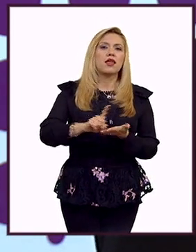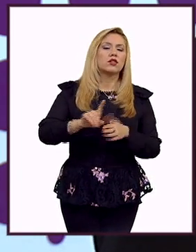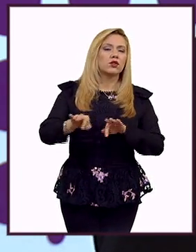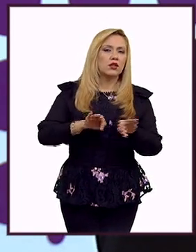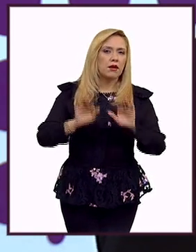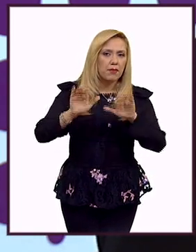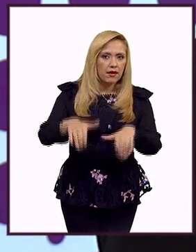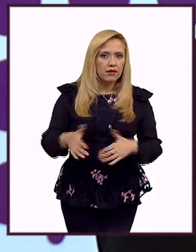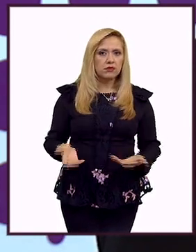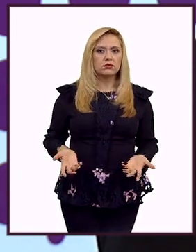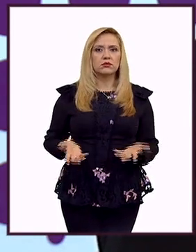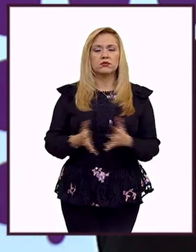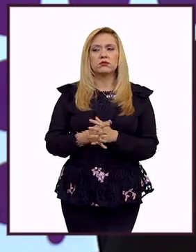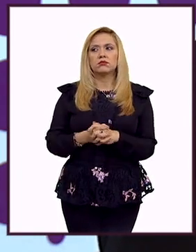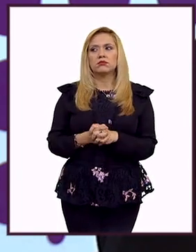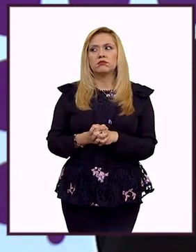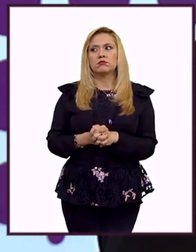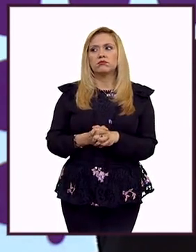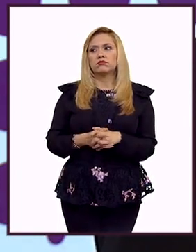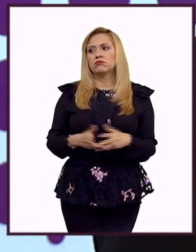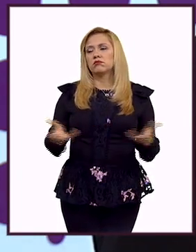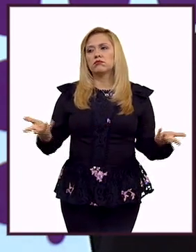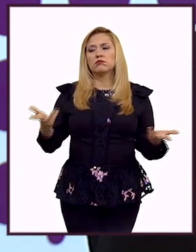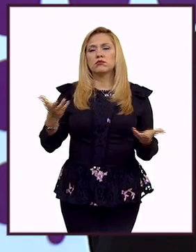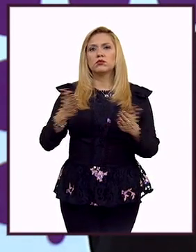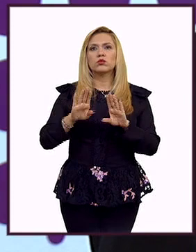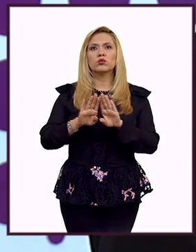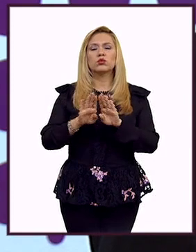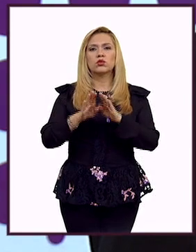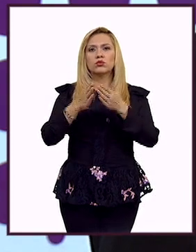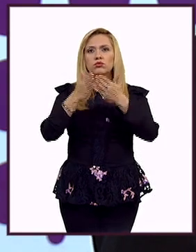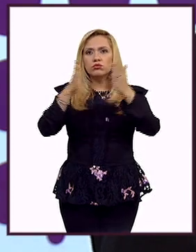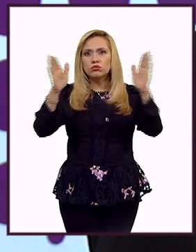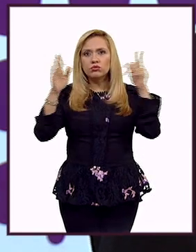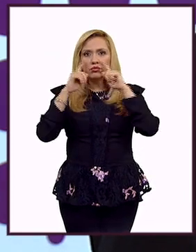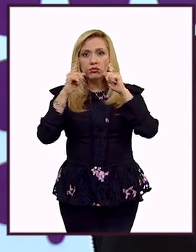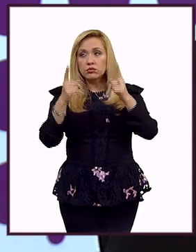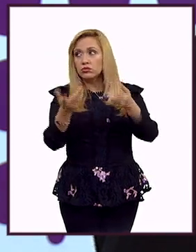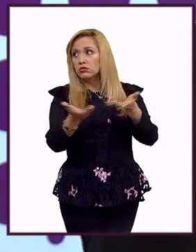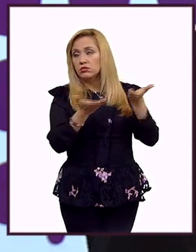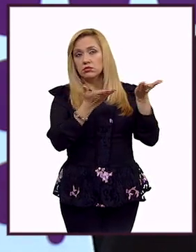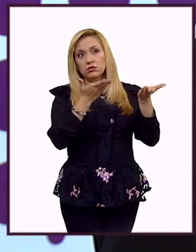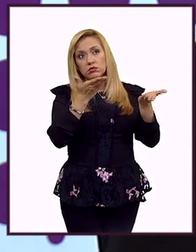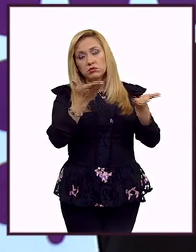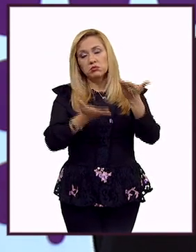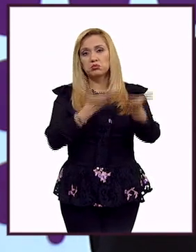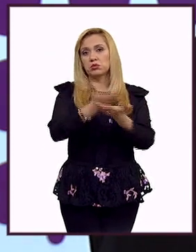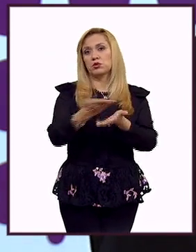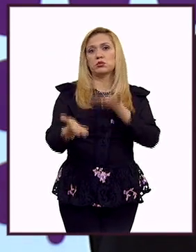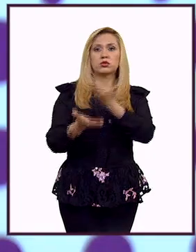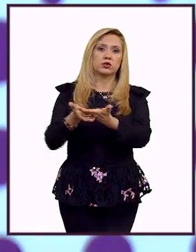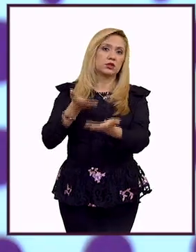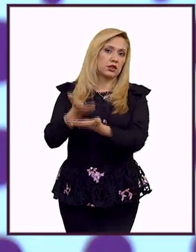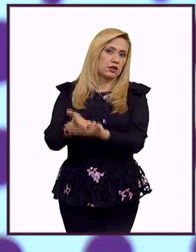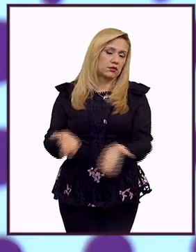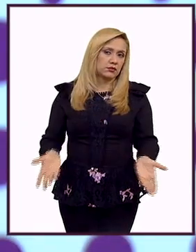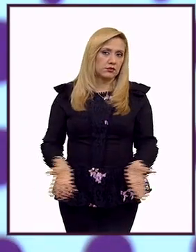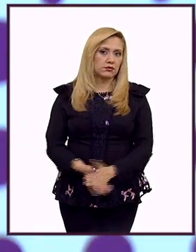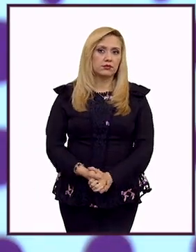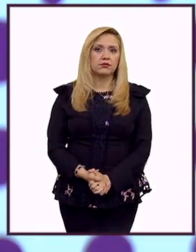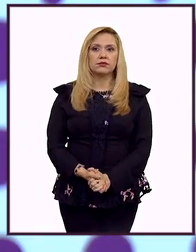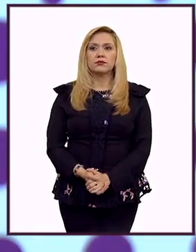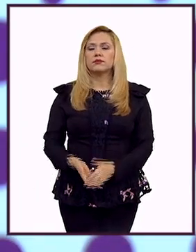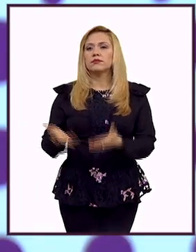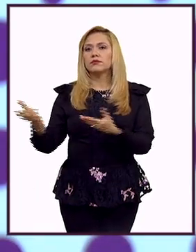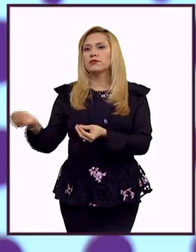laborales, etcétera. Y creo que en ese sentido es una ventana, una puerta donde podemos todos proponer en ese sentido. Claro. Marielena,